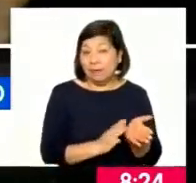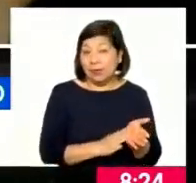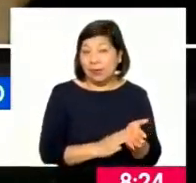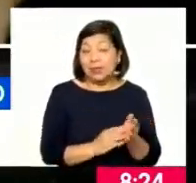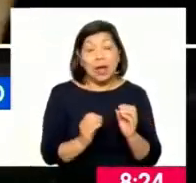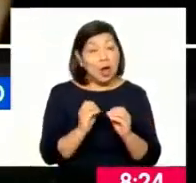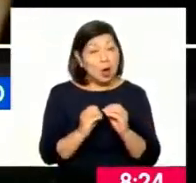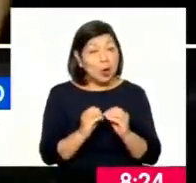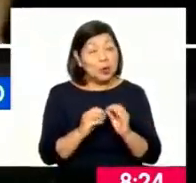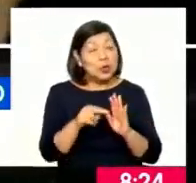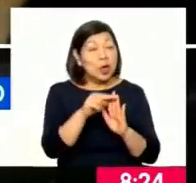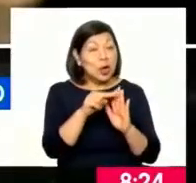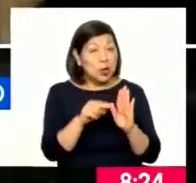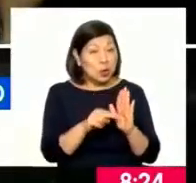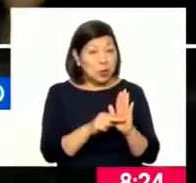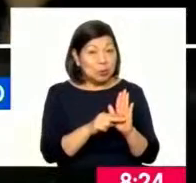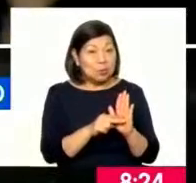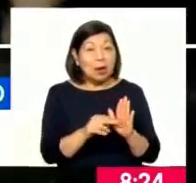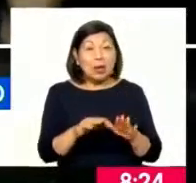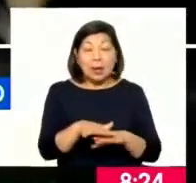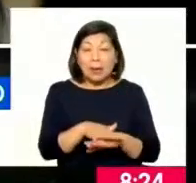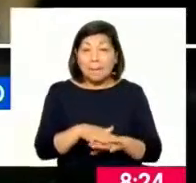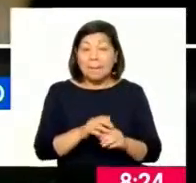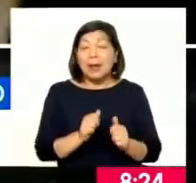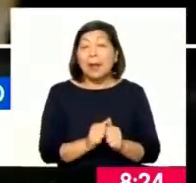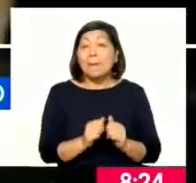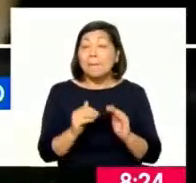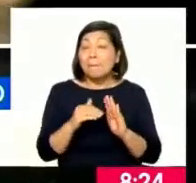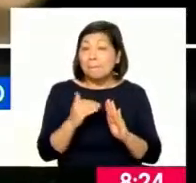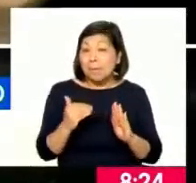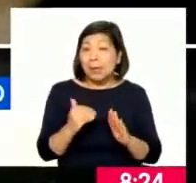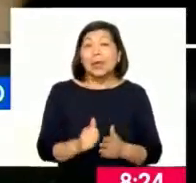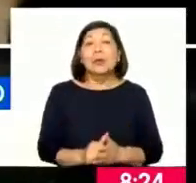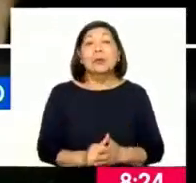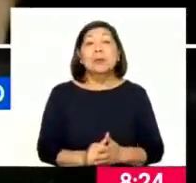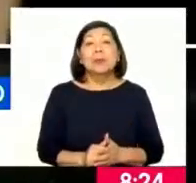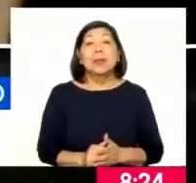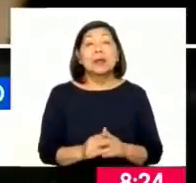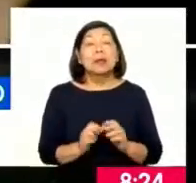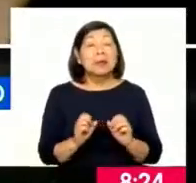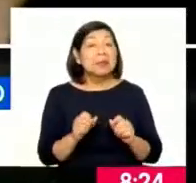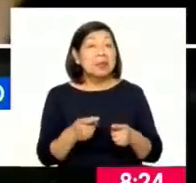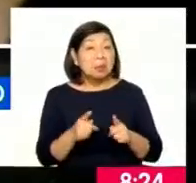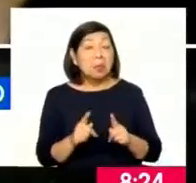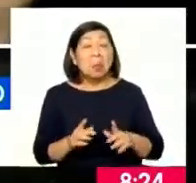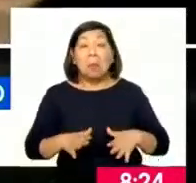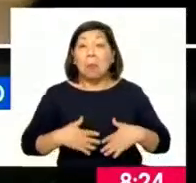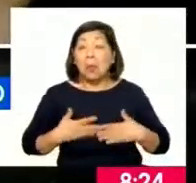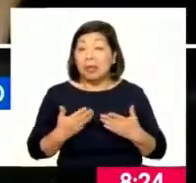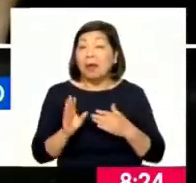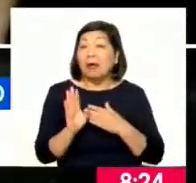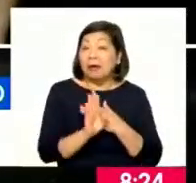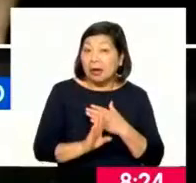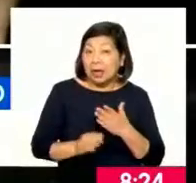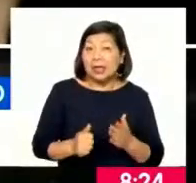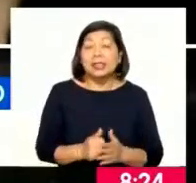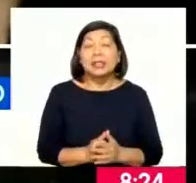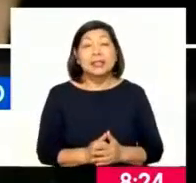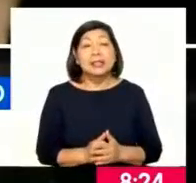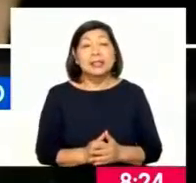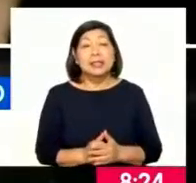se ajuste el marco normativo que regula los planes de contingencia en el marco de los estudios ambientales, de tal manera que se pueda garantizar,